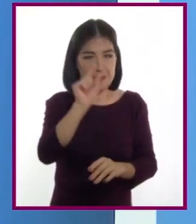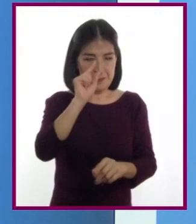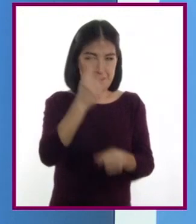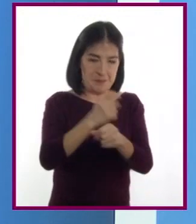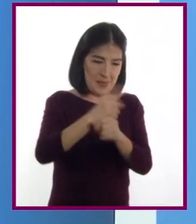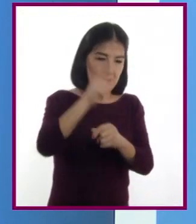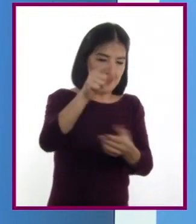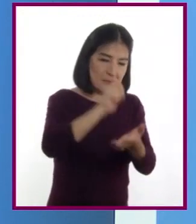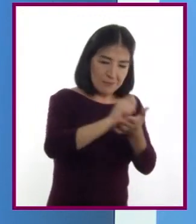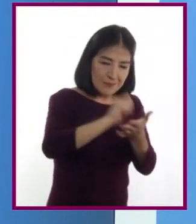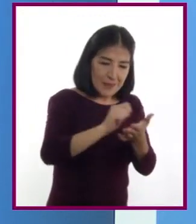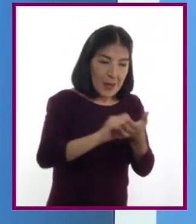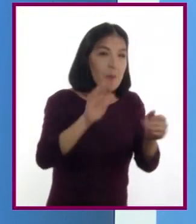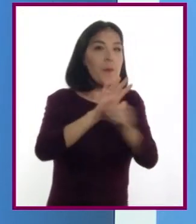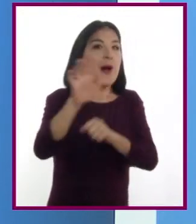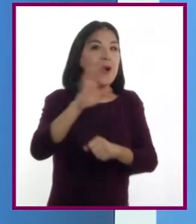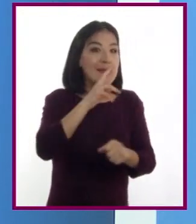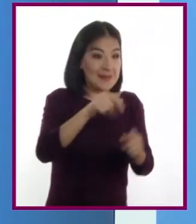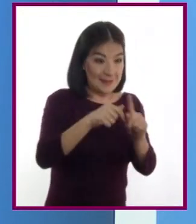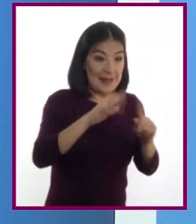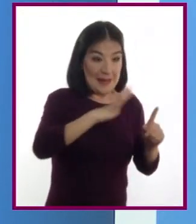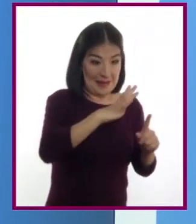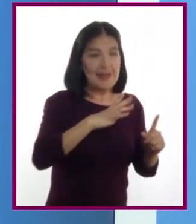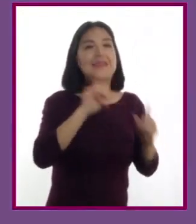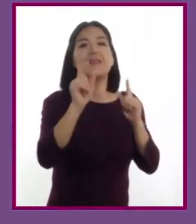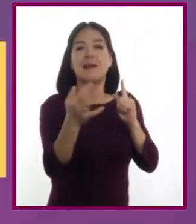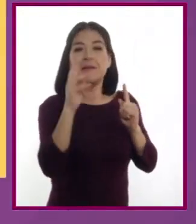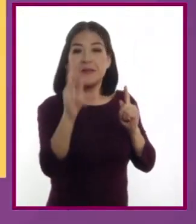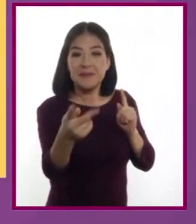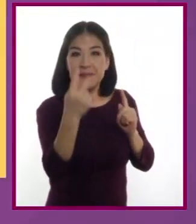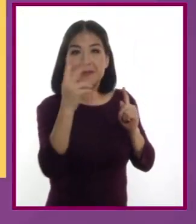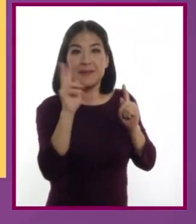Al final, validarán si estuvieron en lo correcto.